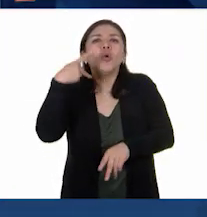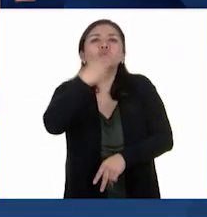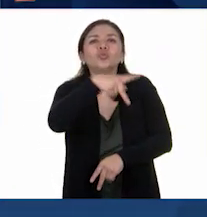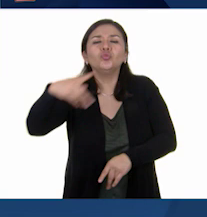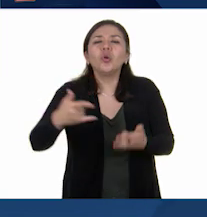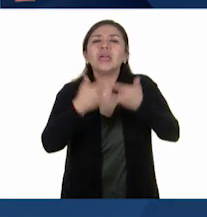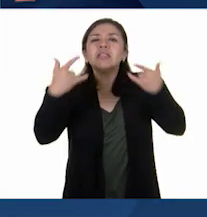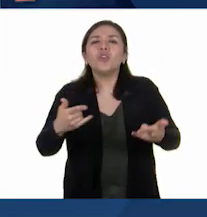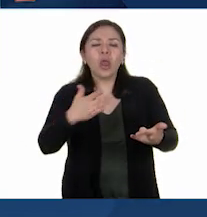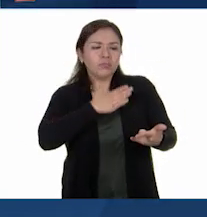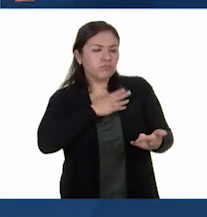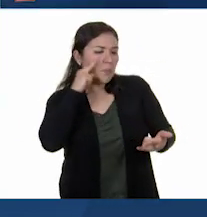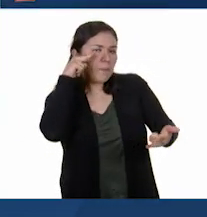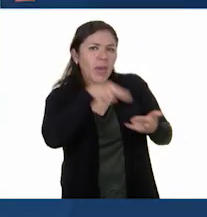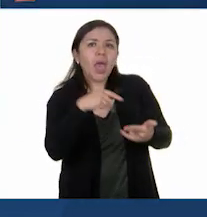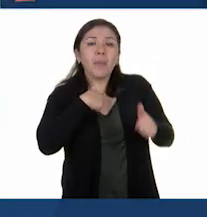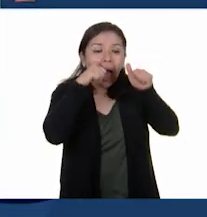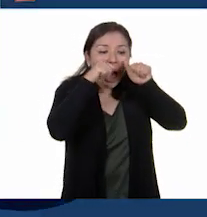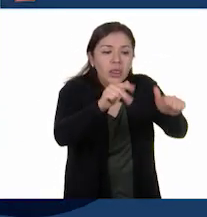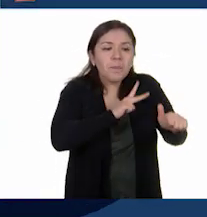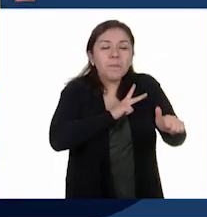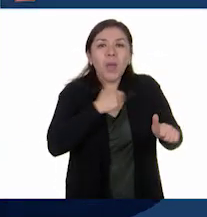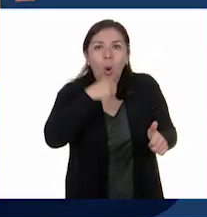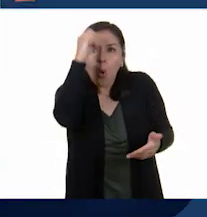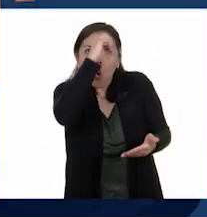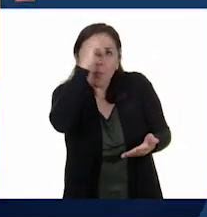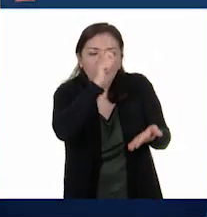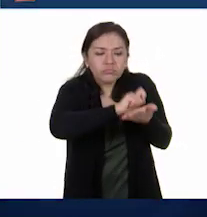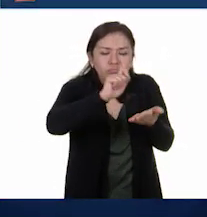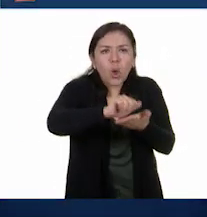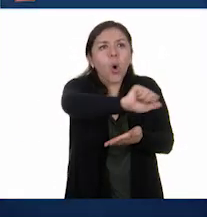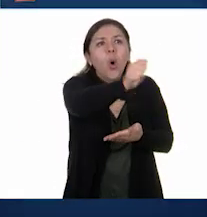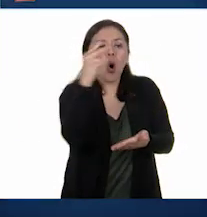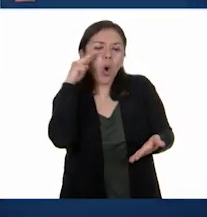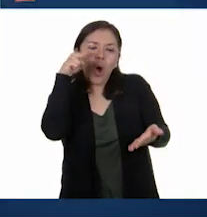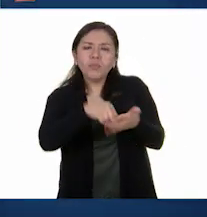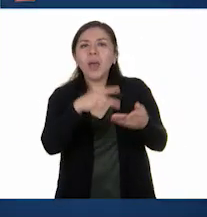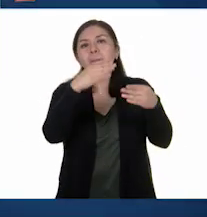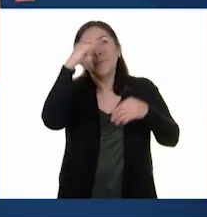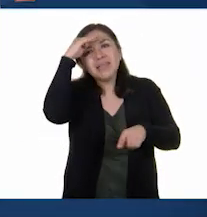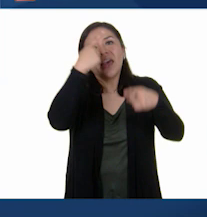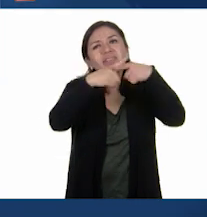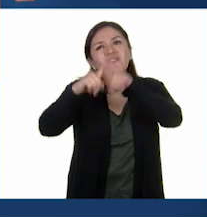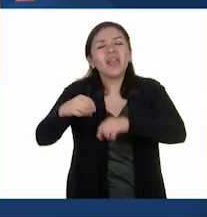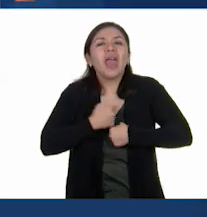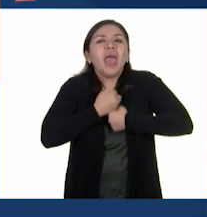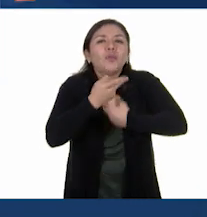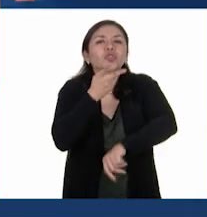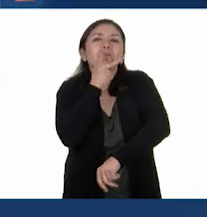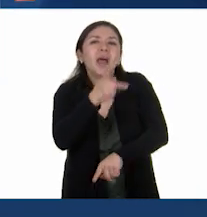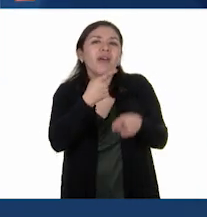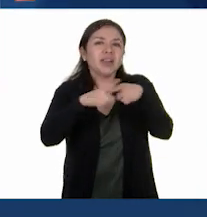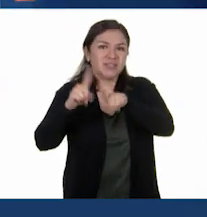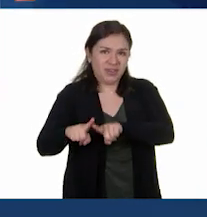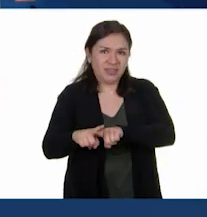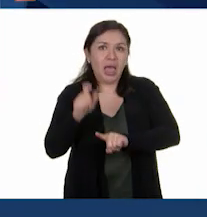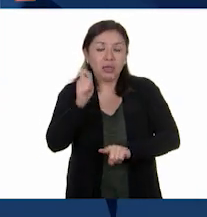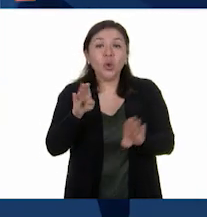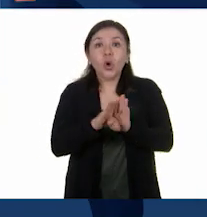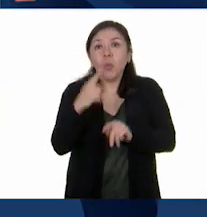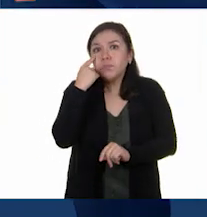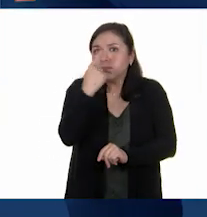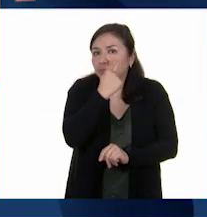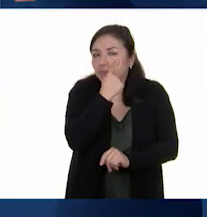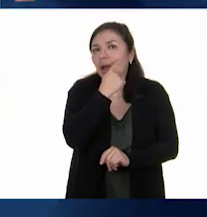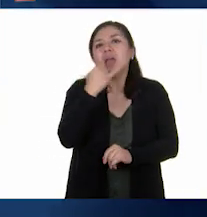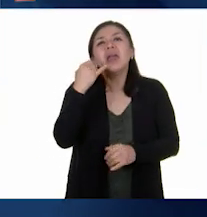en las que no se fijan los demás, y las dice de maneras diferentes, con sus propias palabras y emociones. El hecho de que las visiones